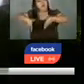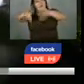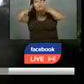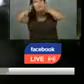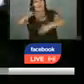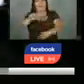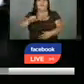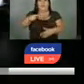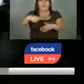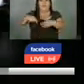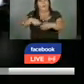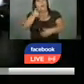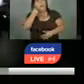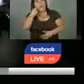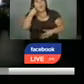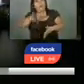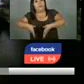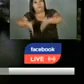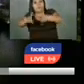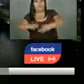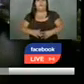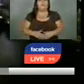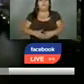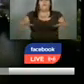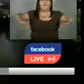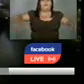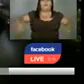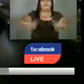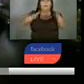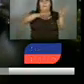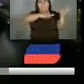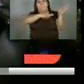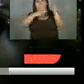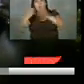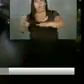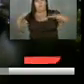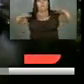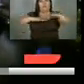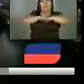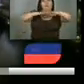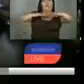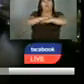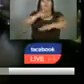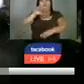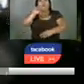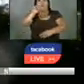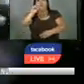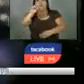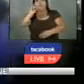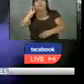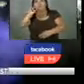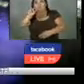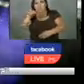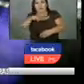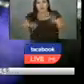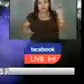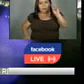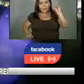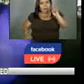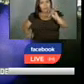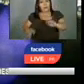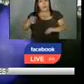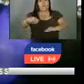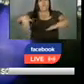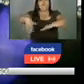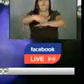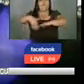Antonio Abad, precaución, reportan también árboles caídos que obstruyen el carril de la Alameda Roosevelt, y también reportan inundación sobre la Alameda